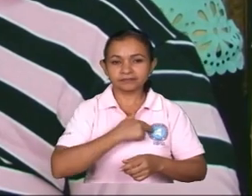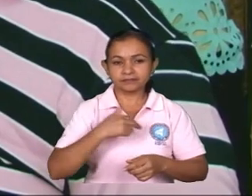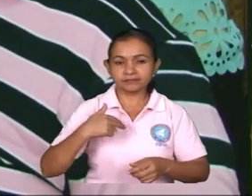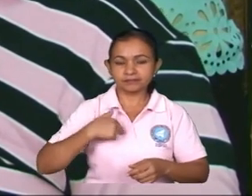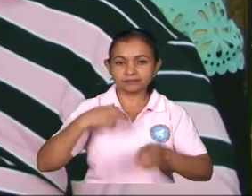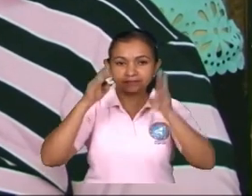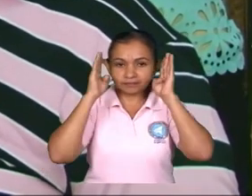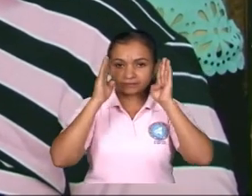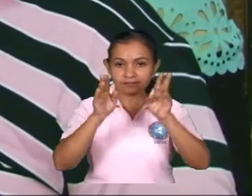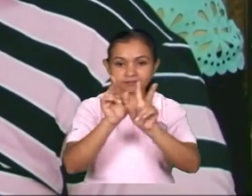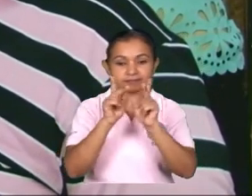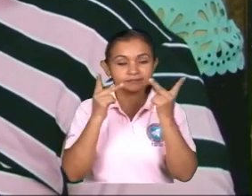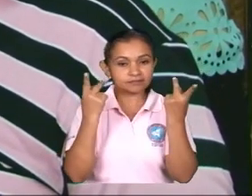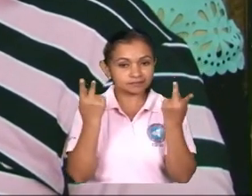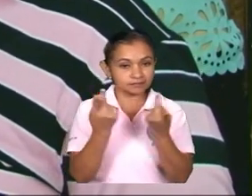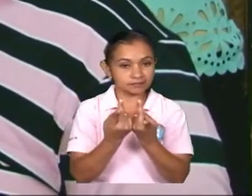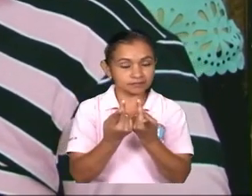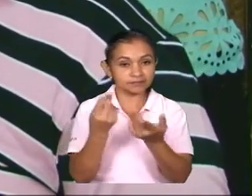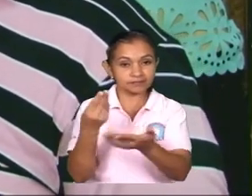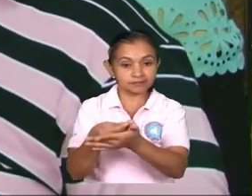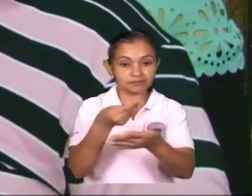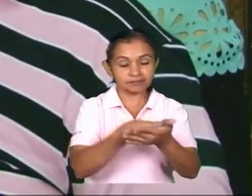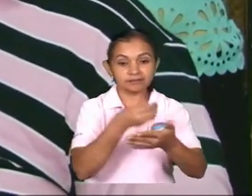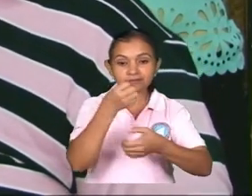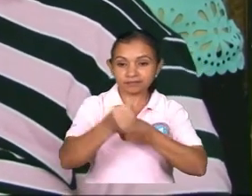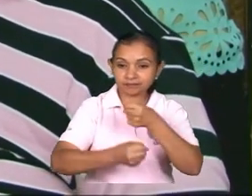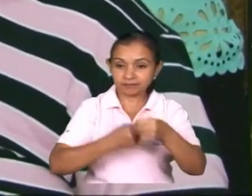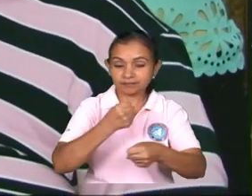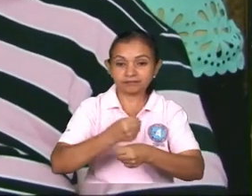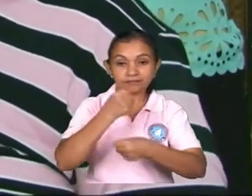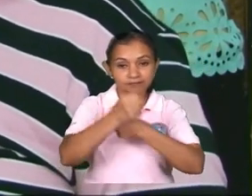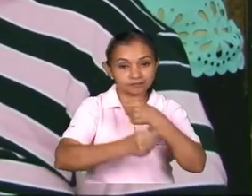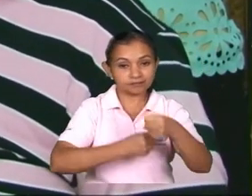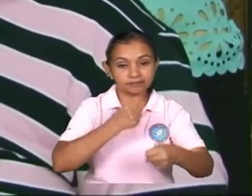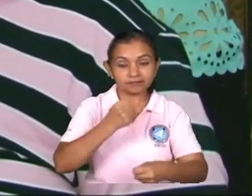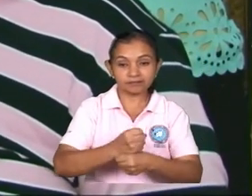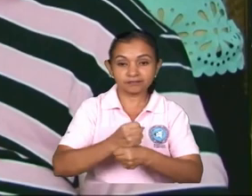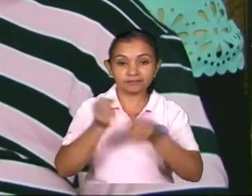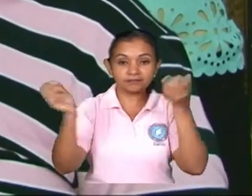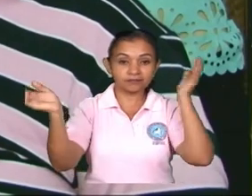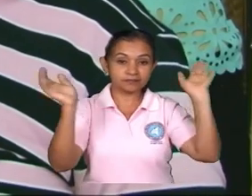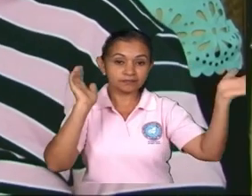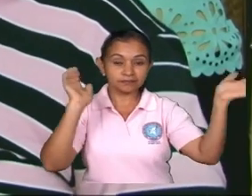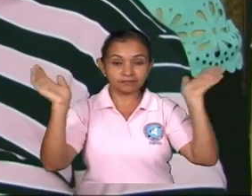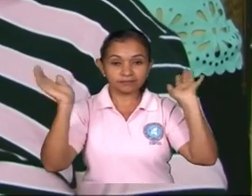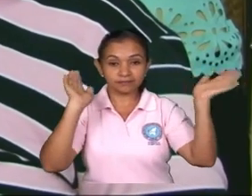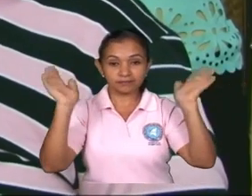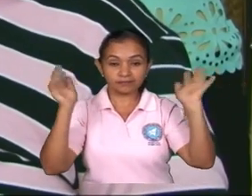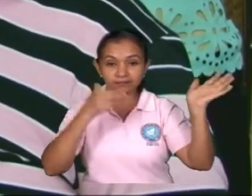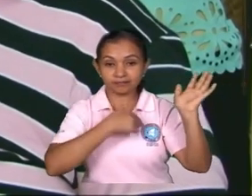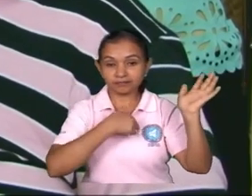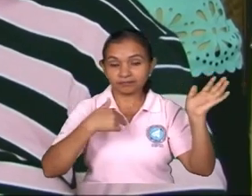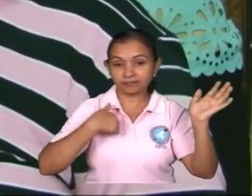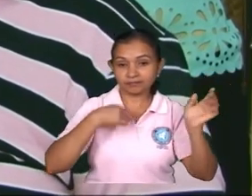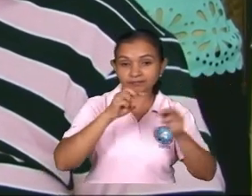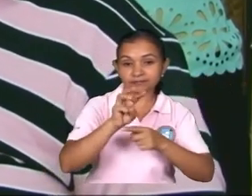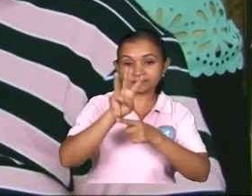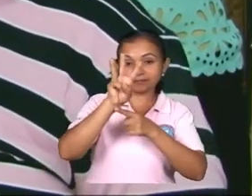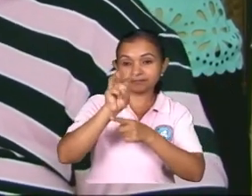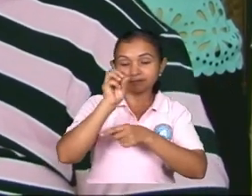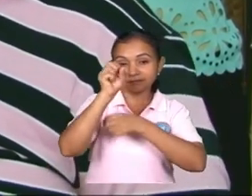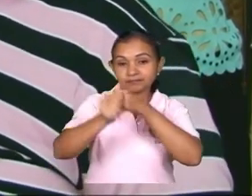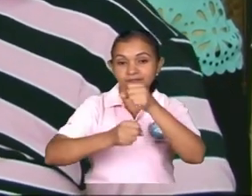atender a nuestro pueblo consumidor y año con año ya, desde que este mercado se fundó, pues ya lo estoy atendiendo, 30 y pico de